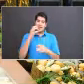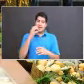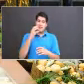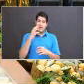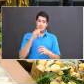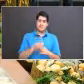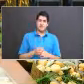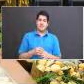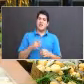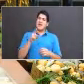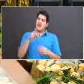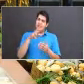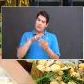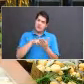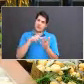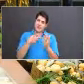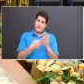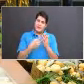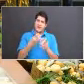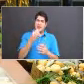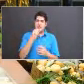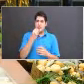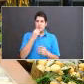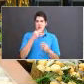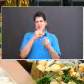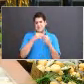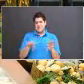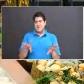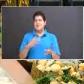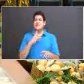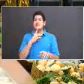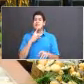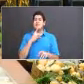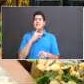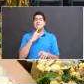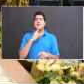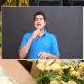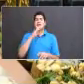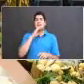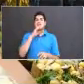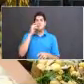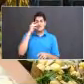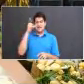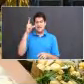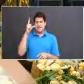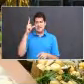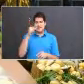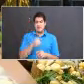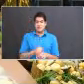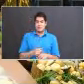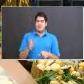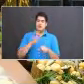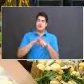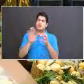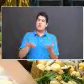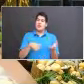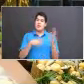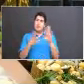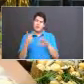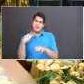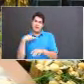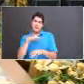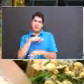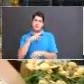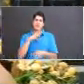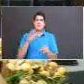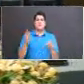tomar indignamente la cena del Señor, sobre todo en el aspecto de la muerte que nosotros tenemos que participar,